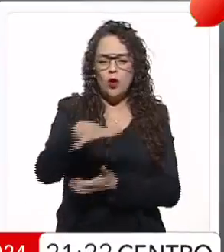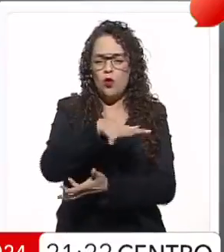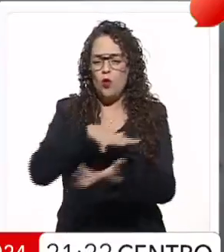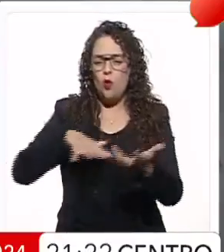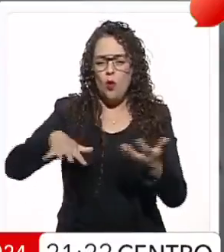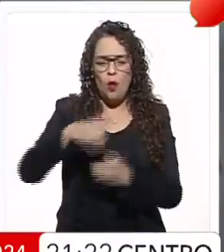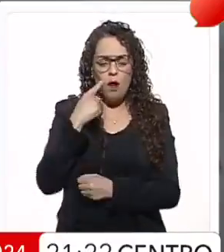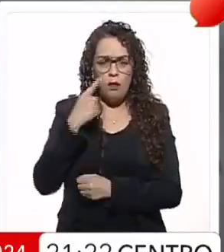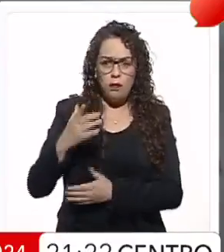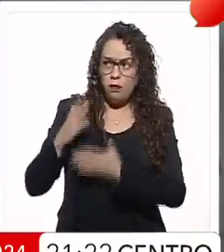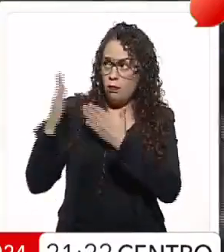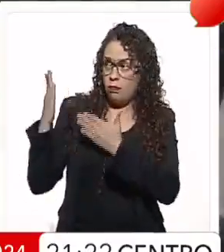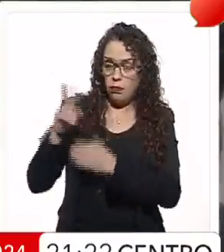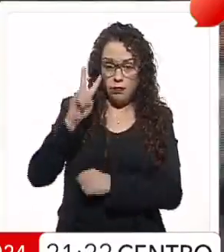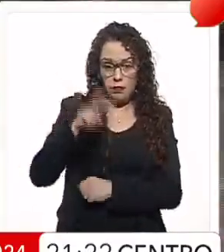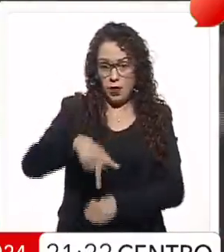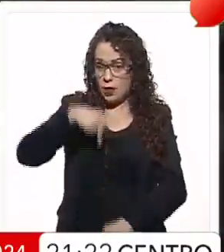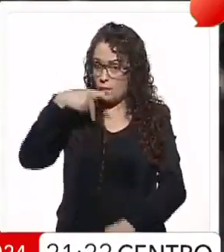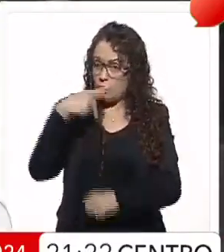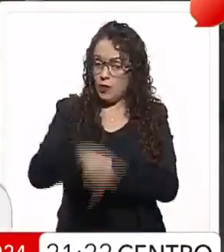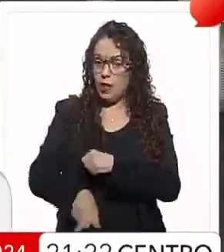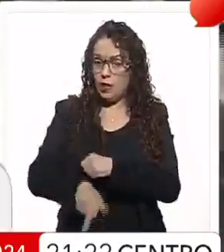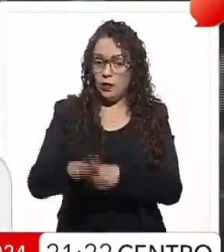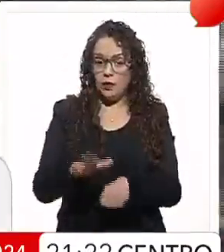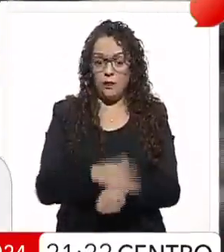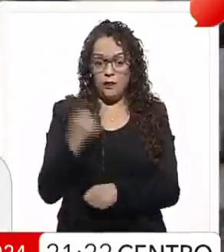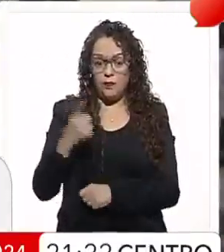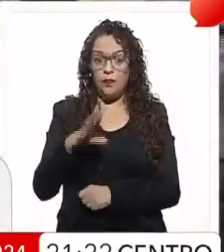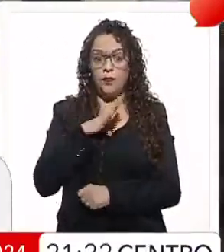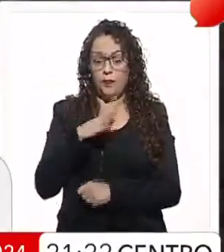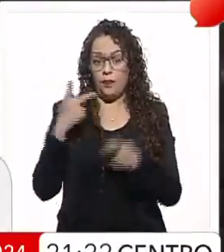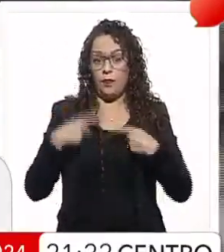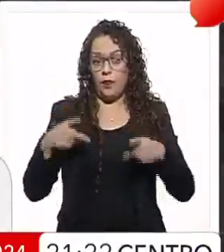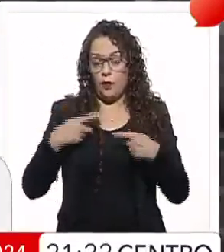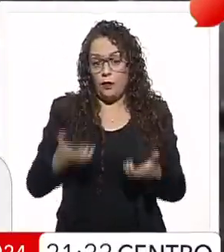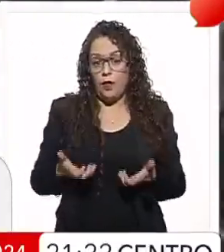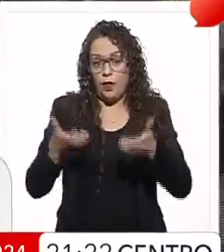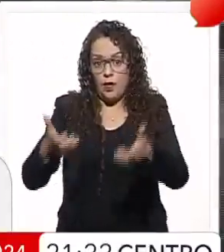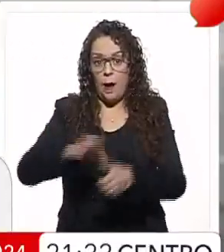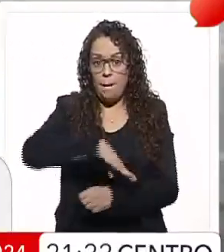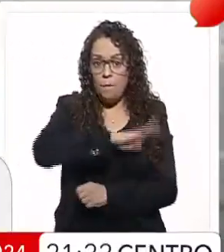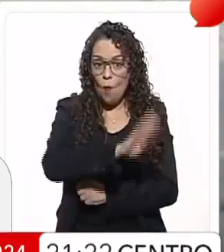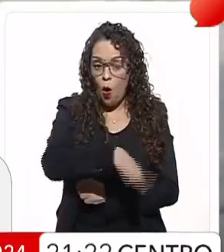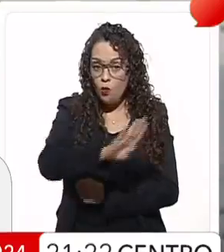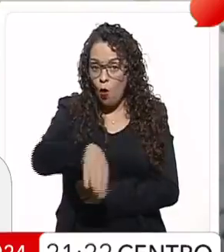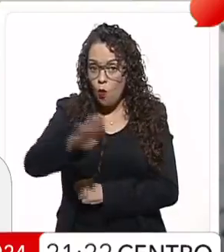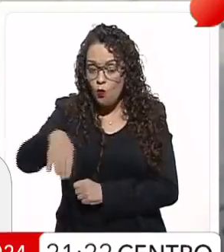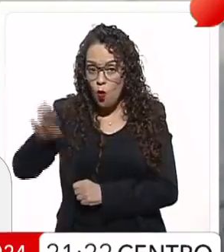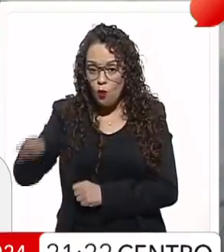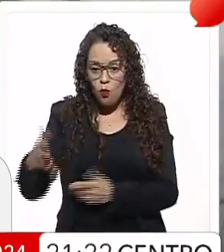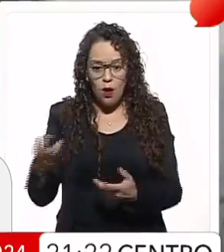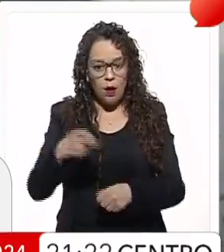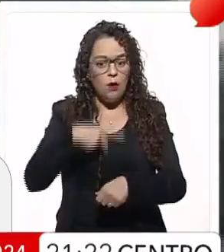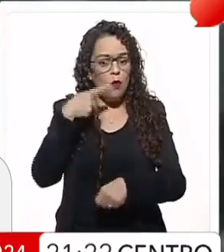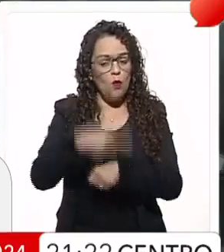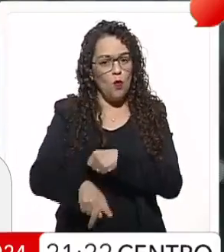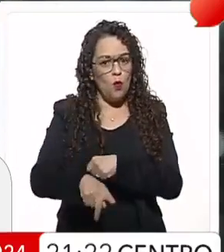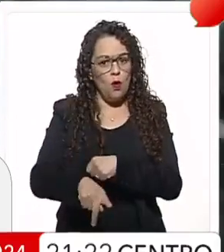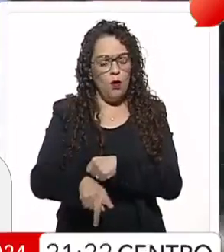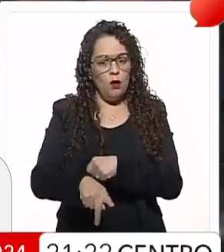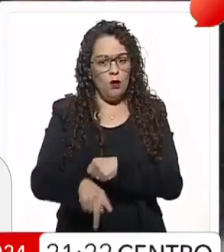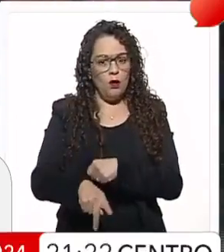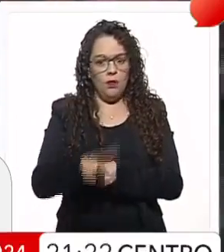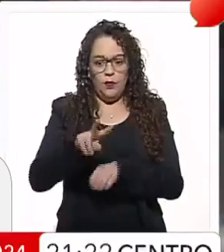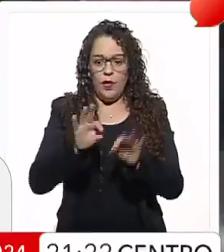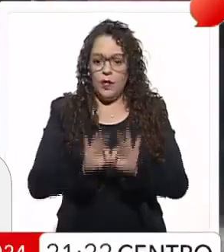tan peligrosa donde ya se está hablando de muertos en las calles. Por lo tanto, creo que es